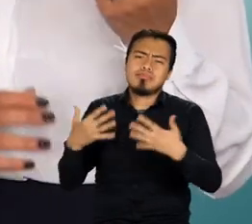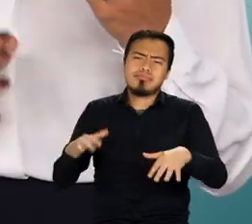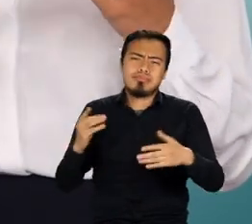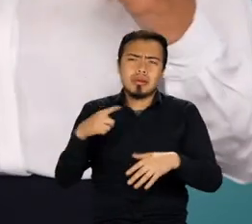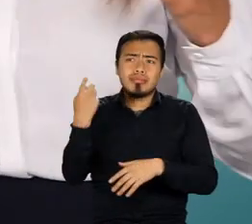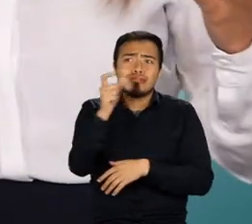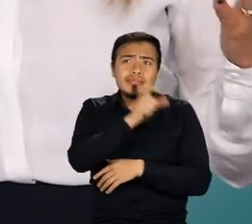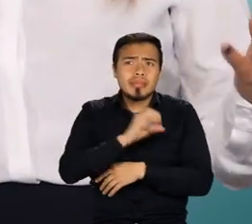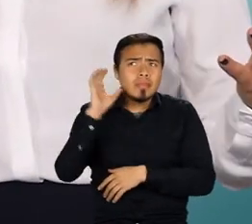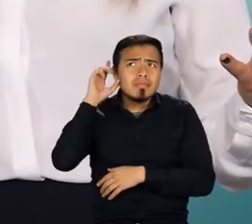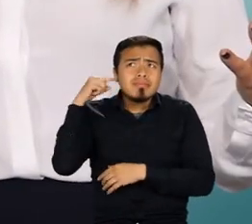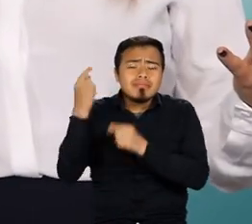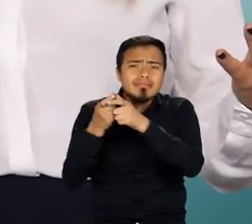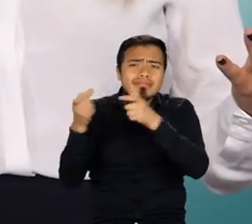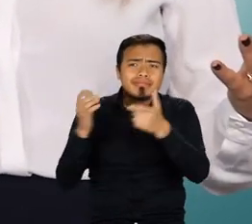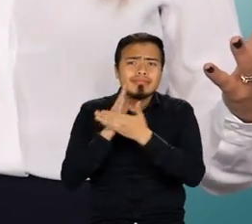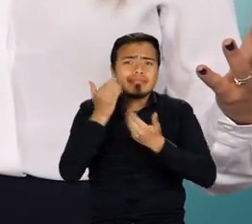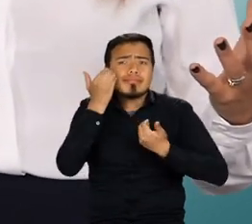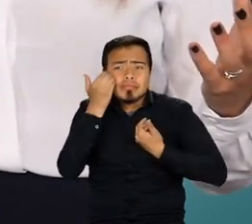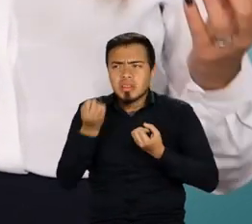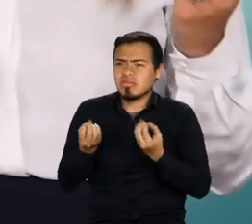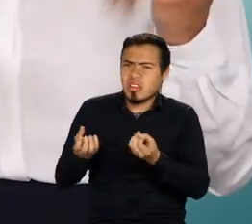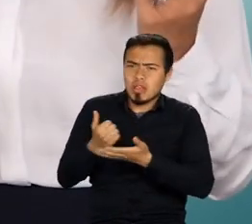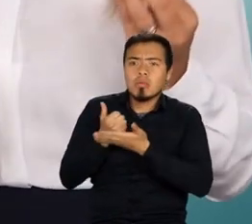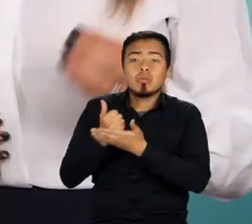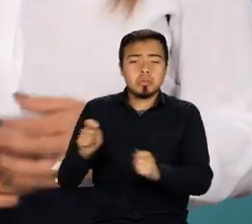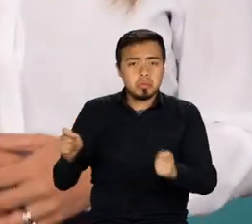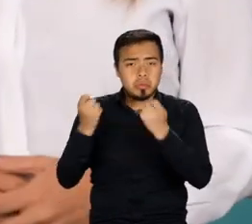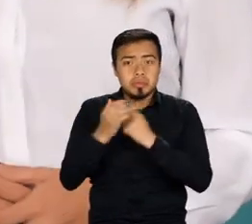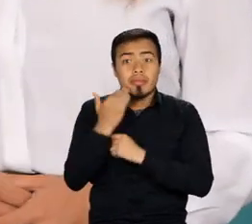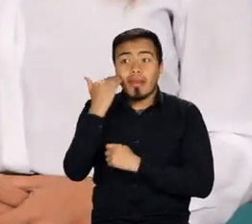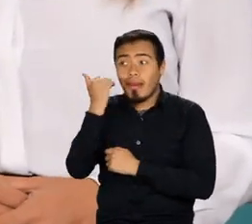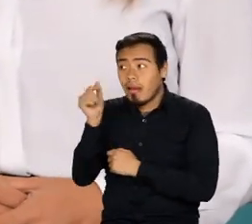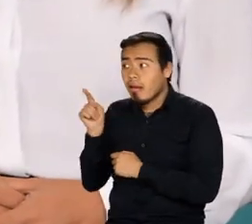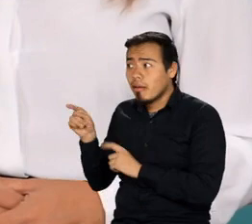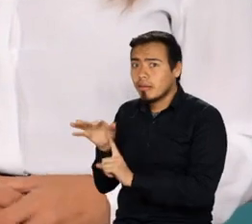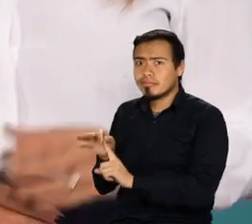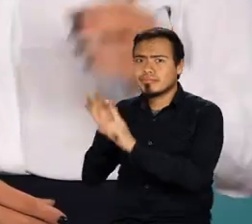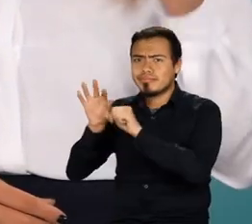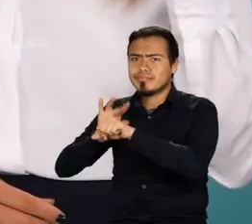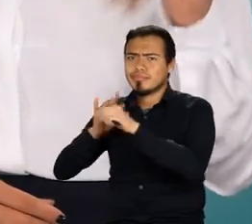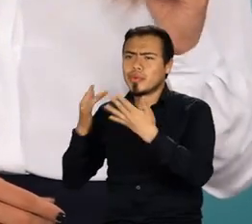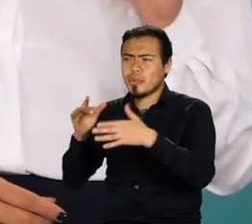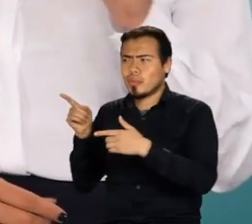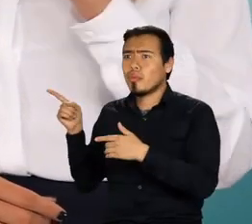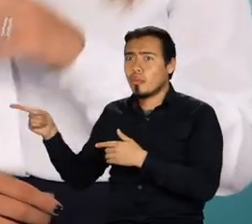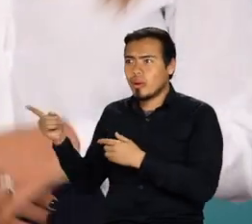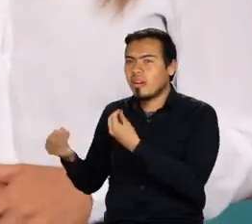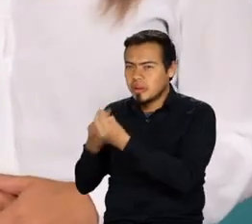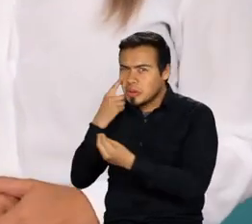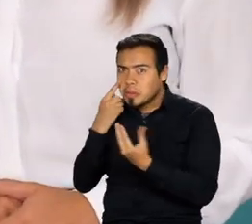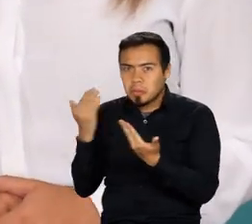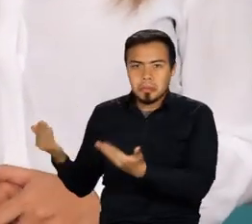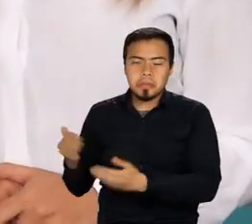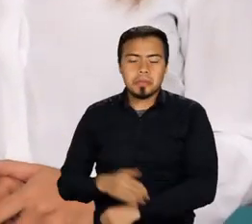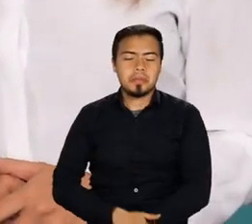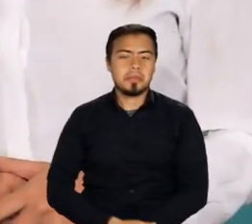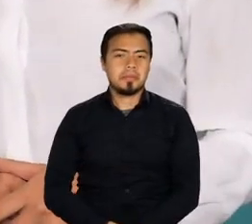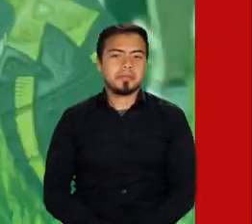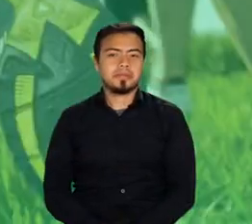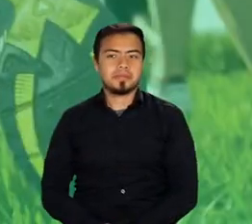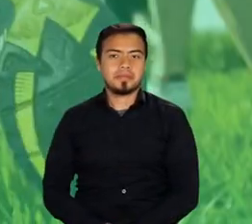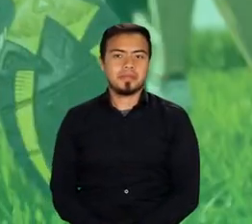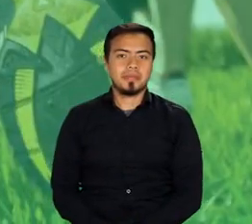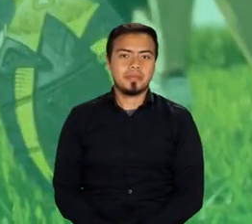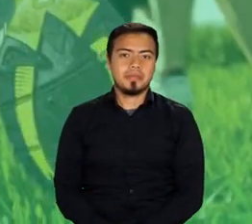podemos ayudar a muchos pacientes que lo necesiten. Nuestra periodista Alison Zapata se sumó a esta causa. Veamos cómo le fue.